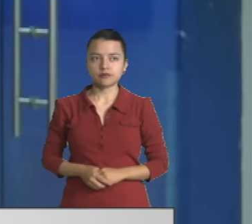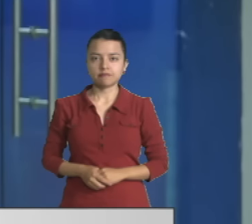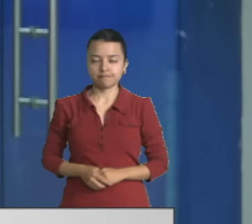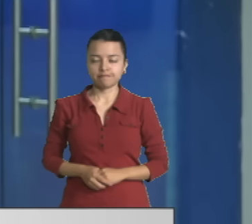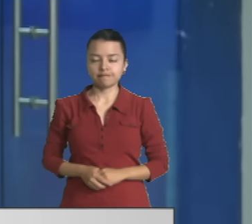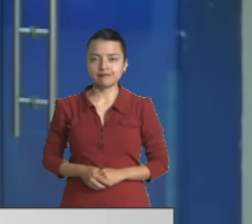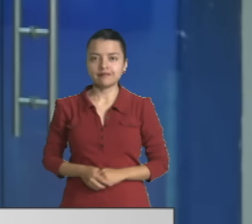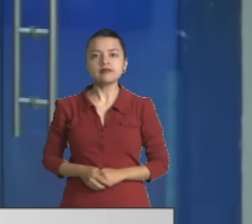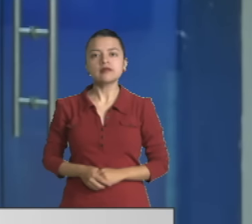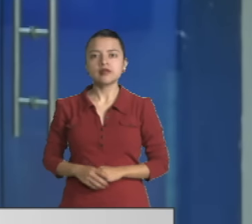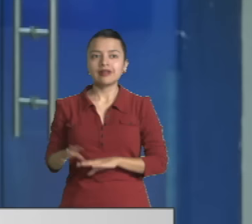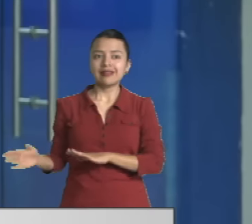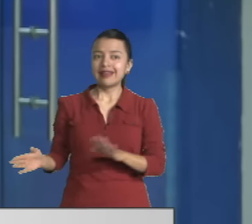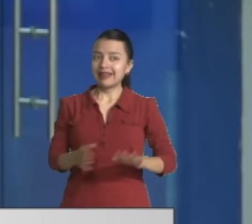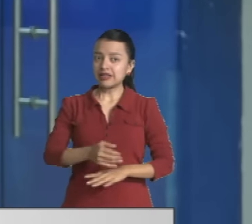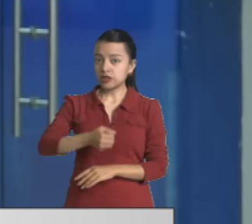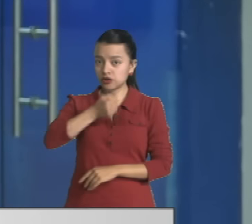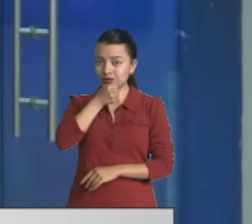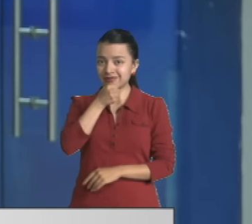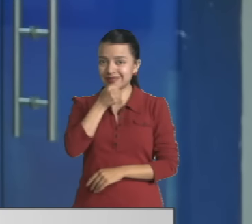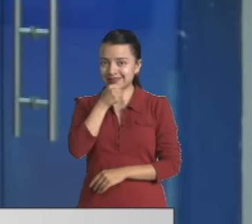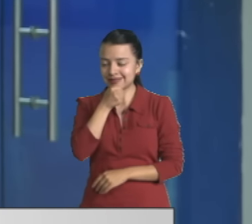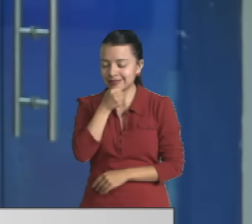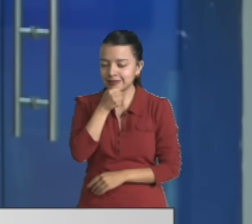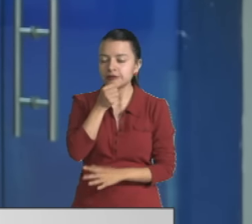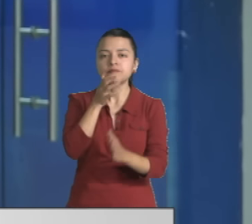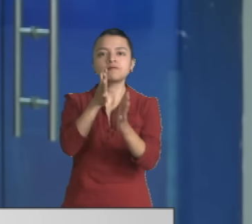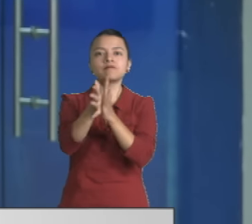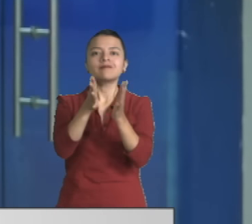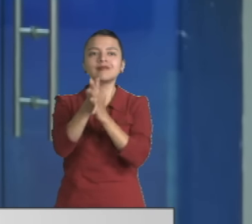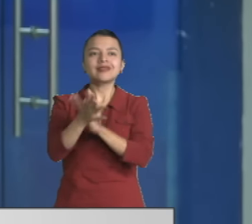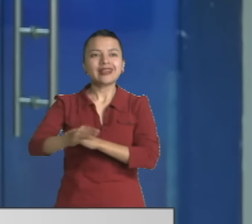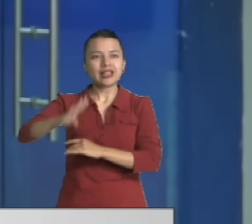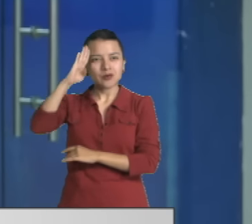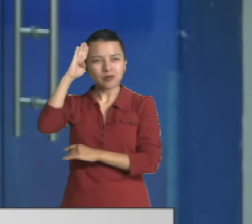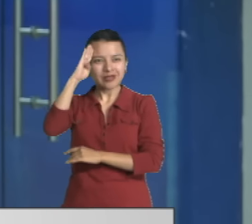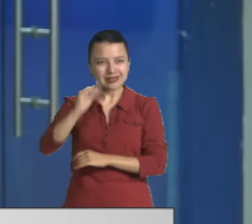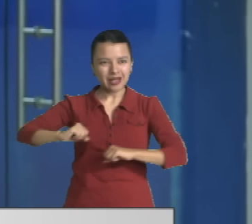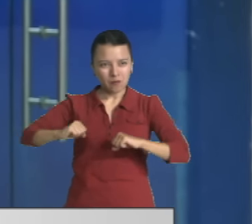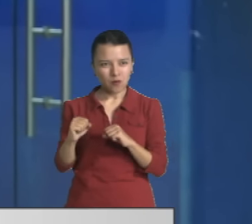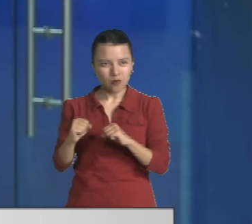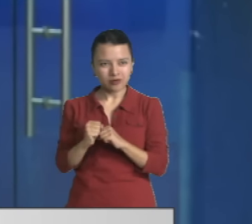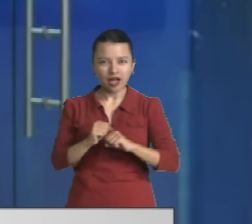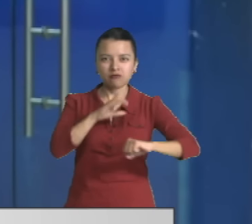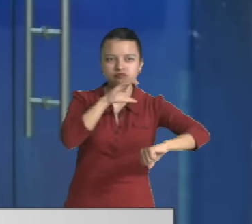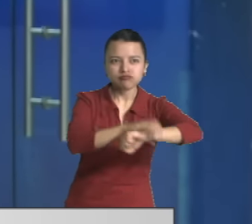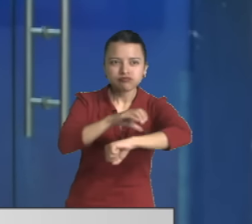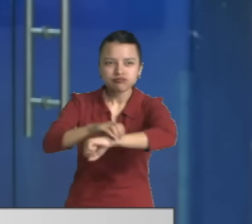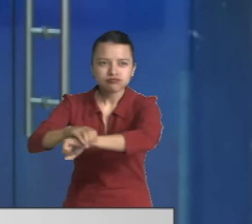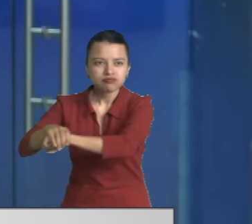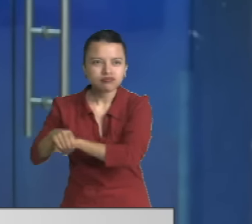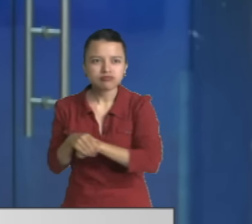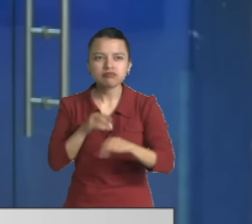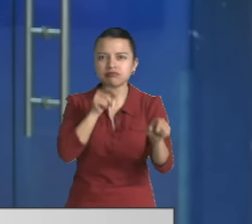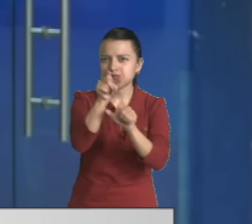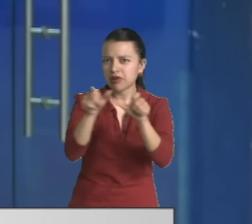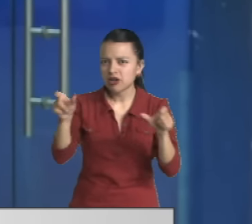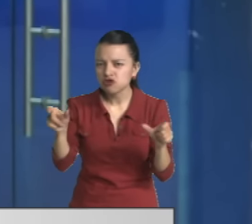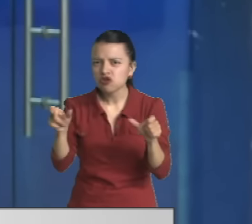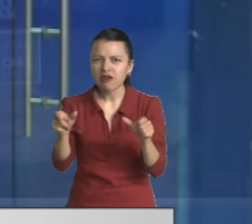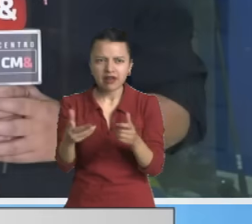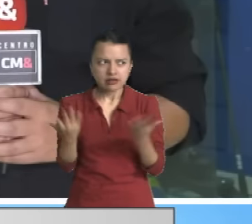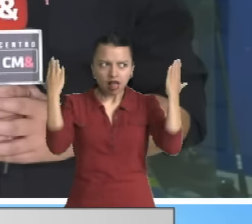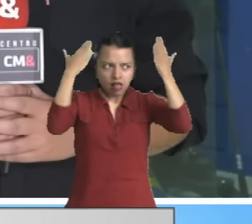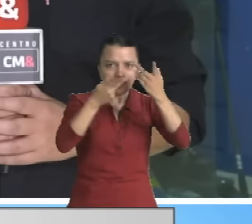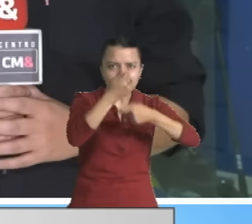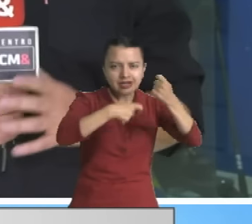En noticias de orden público de Bogotá les contamos que la Policía Metropolitana de Bogotá logró la captura de diferentes personas dedicadas a la venta